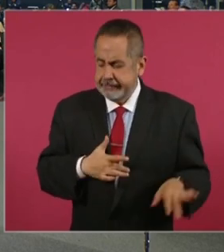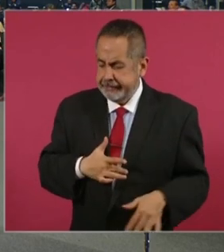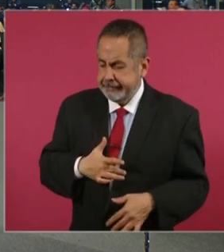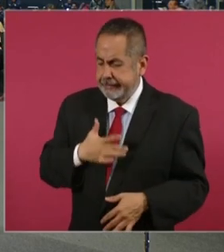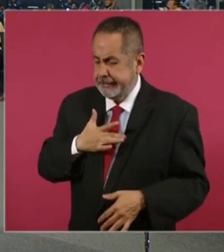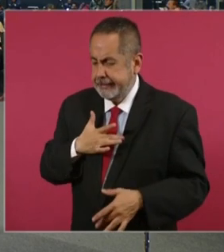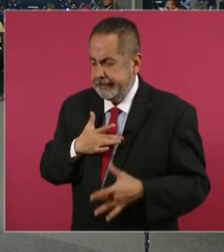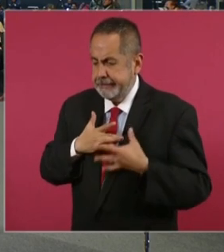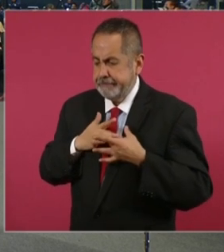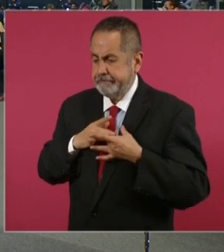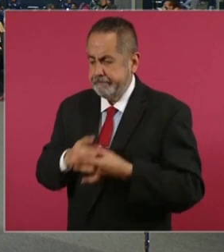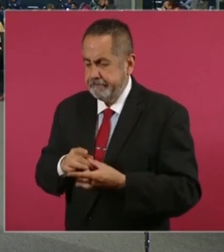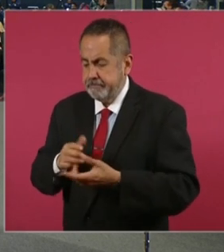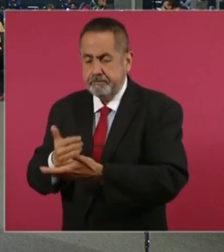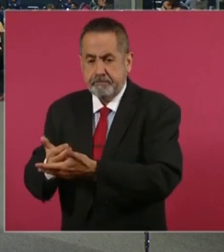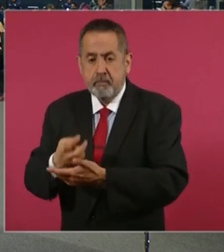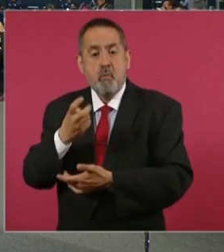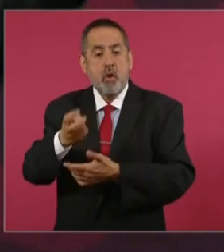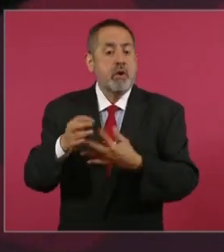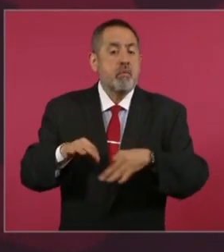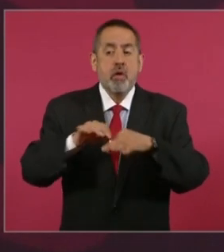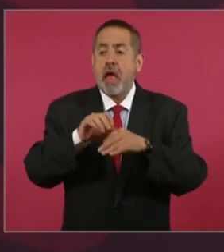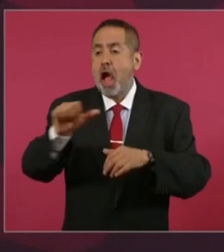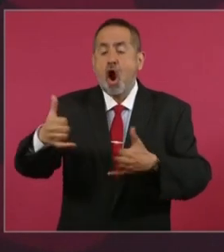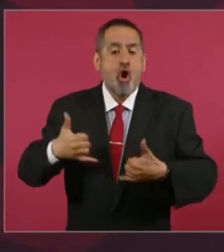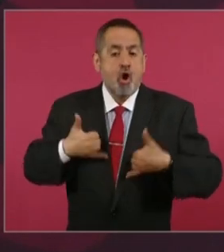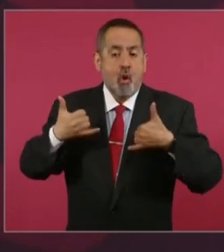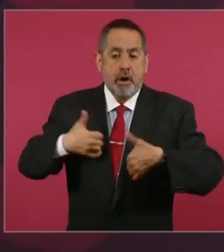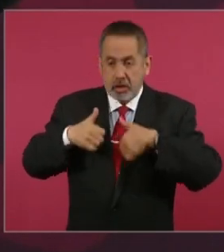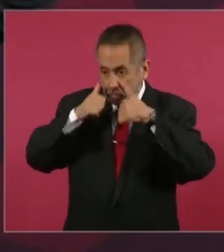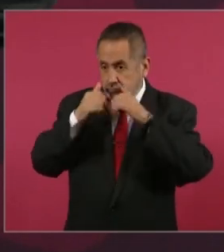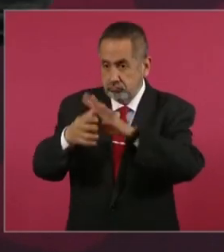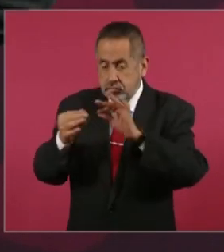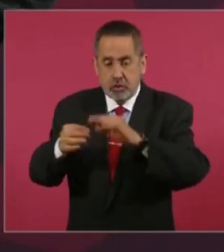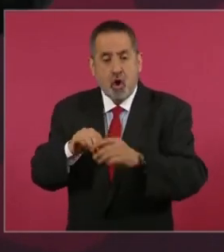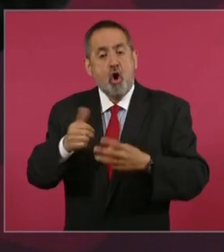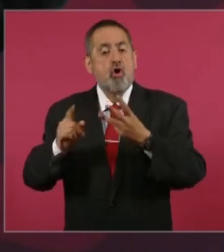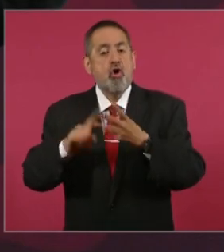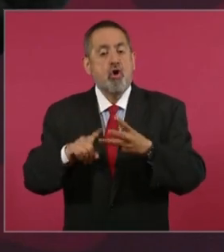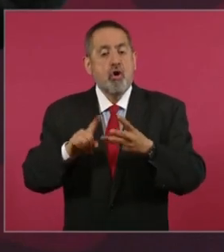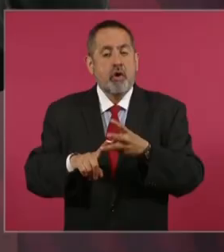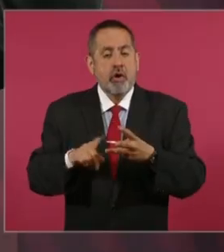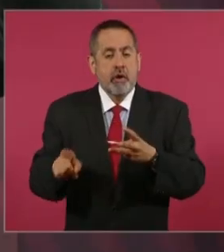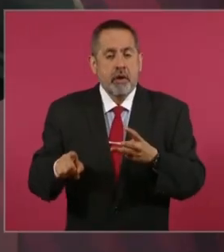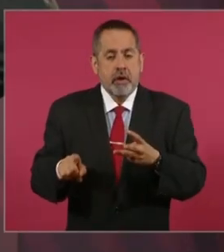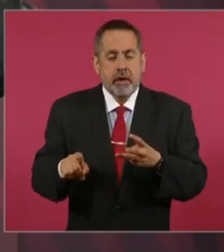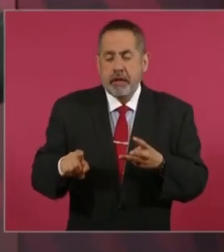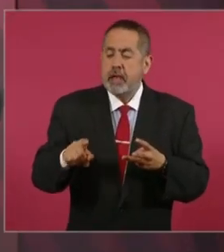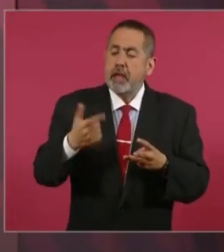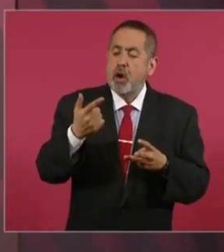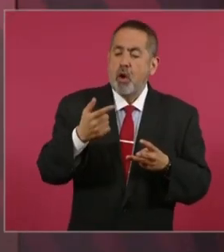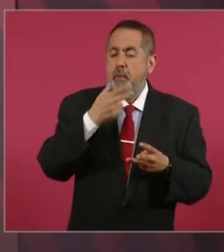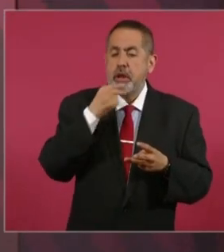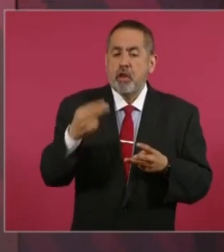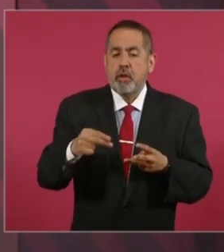Por eso no hay que dejar de hablarle a los jóvenes. El otro caso que tengo es el de Prageris Guerrero,